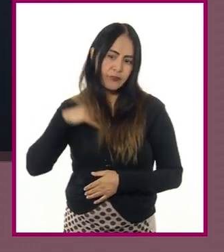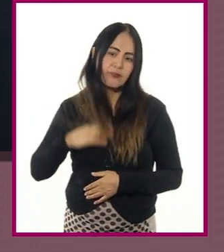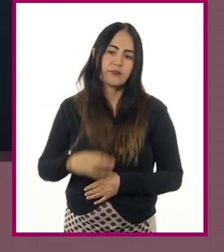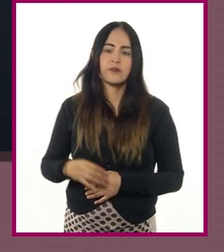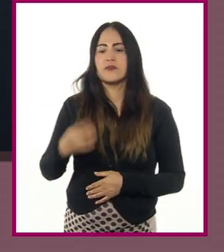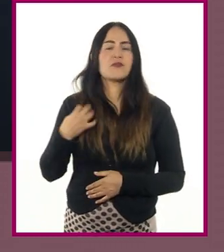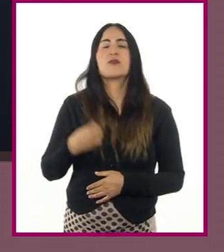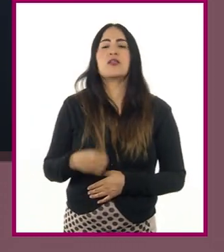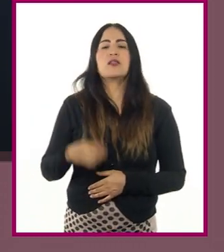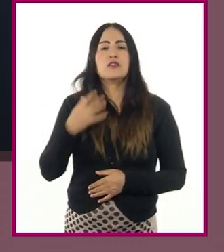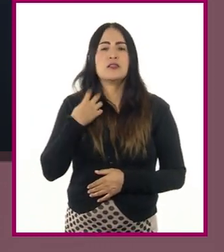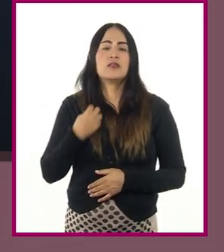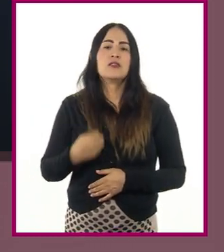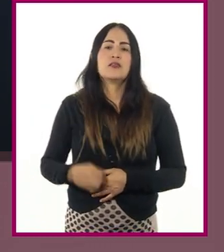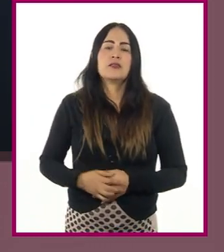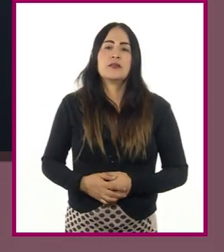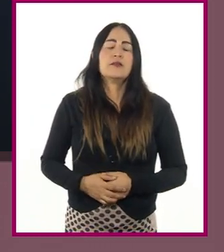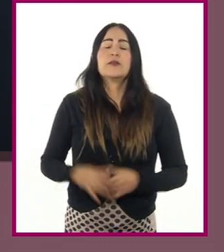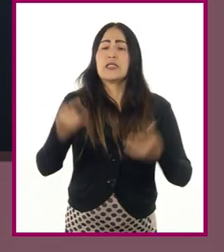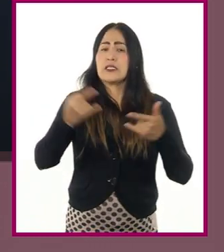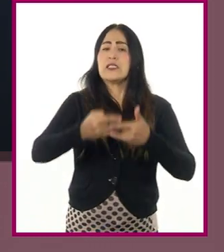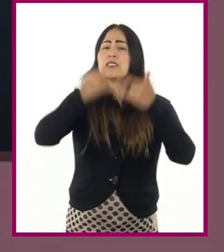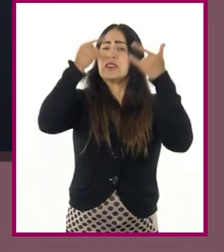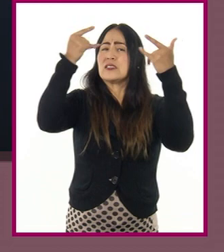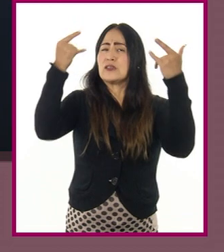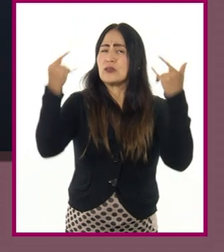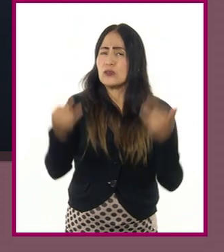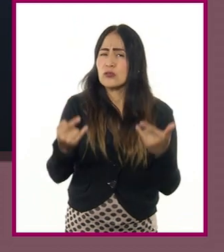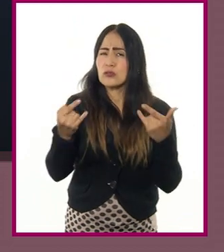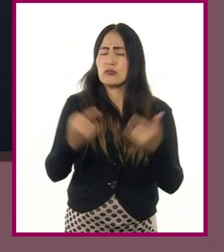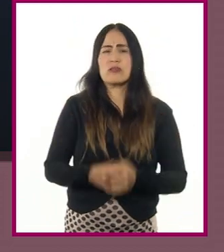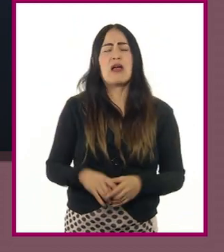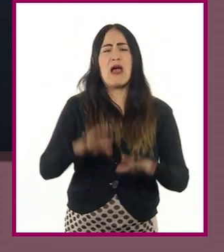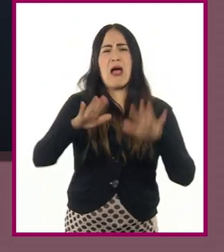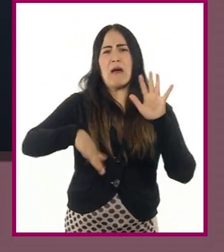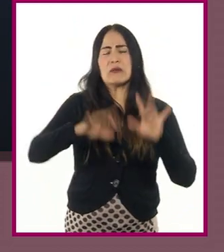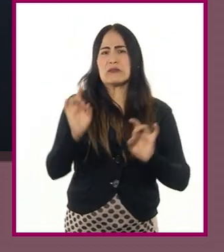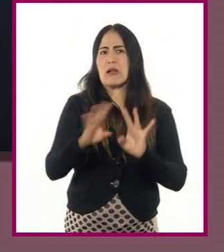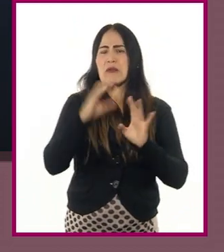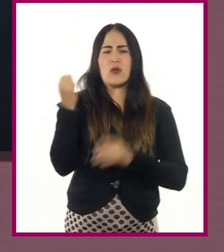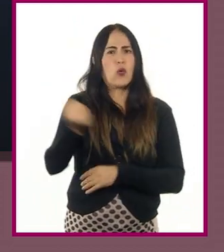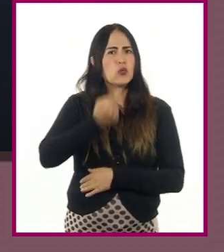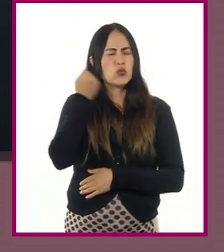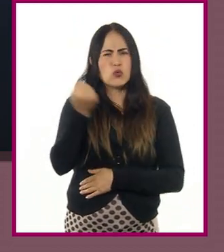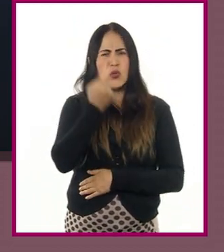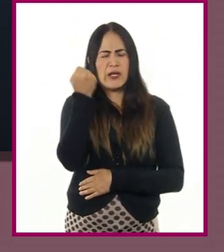Como muchas cosas fundamentales en la historia, el azar juega un papel.